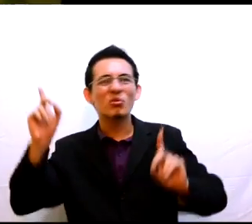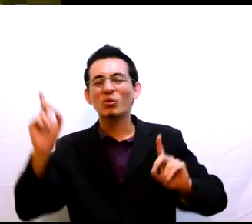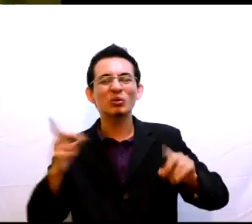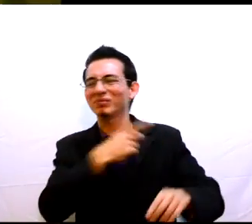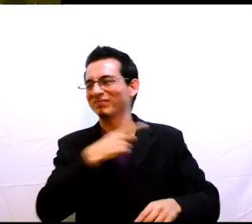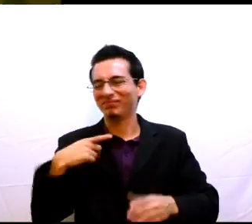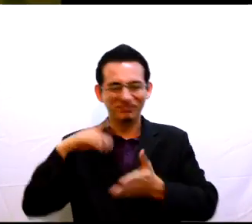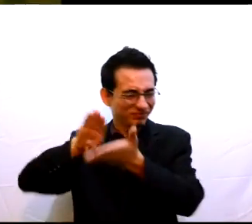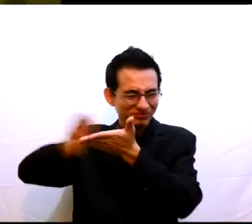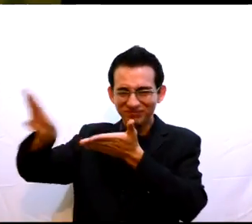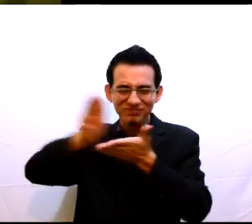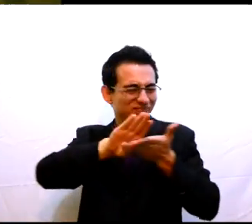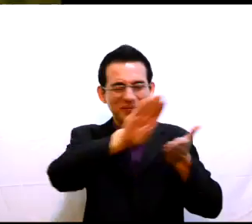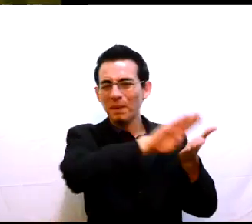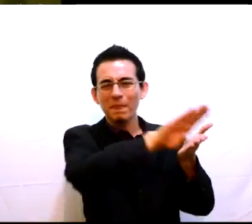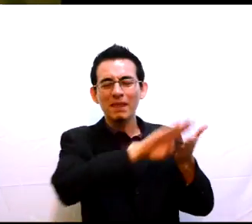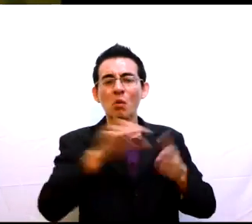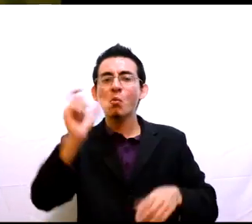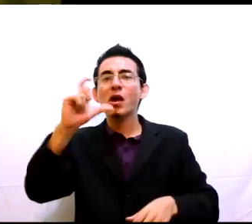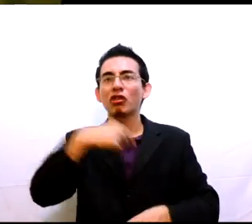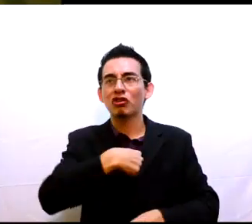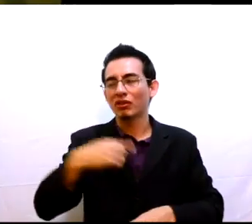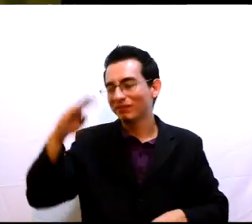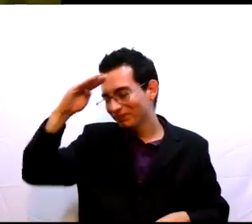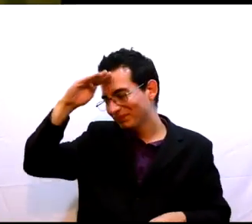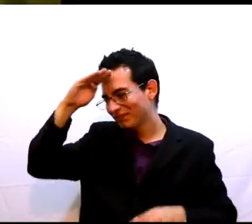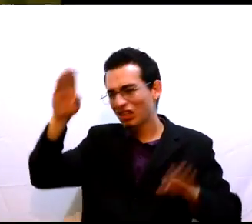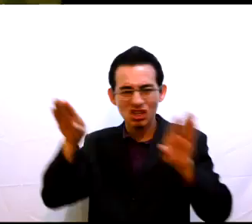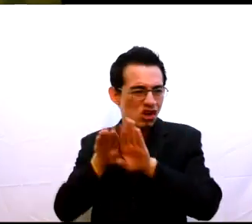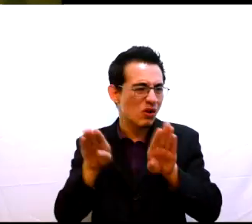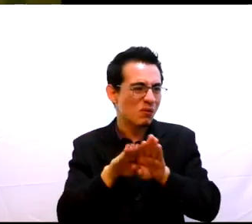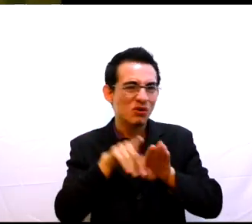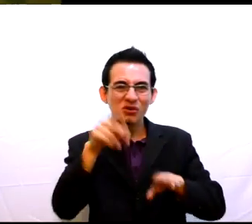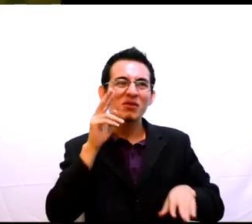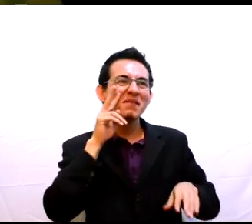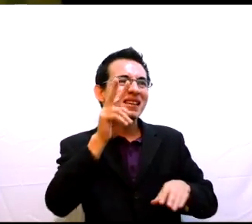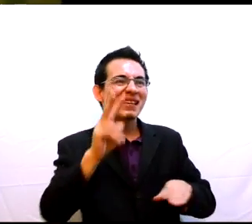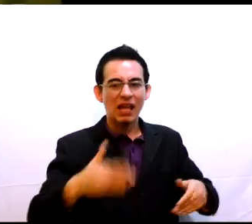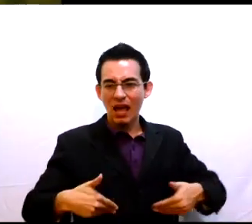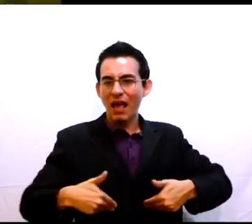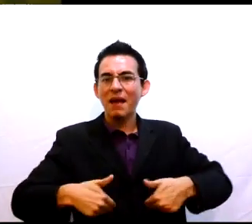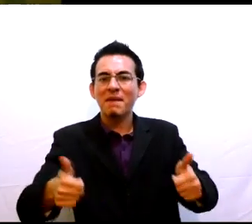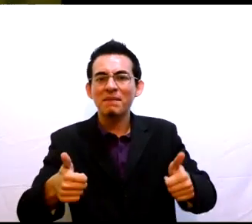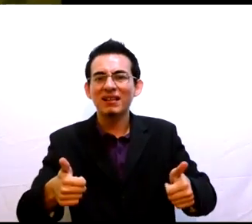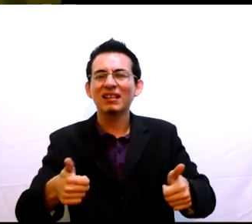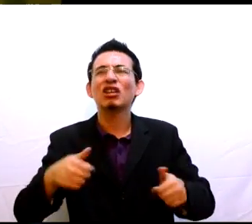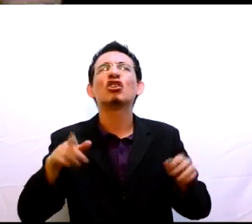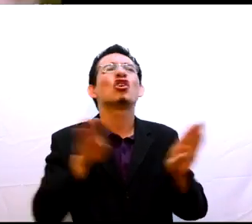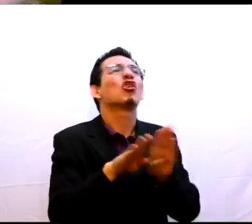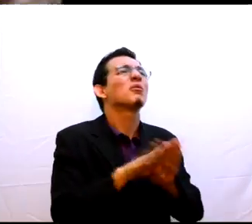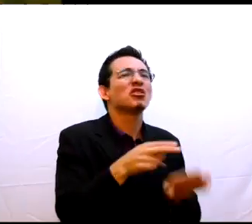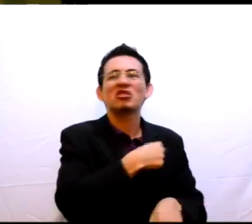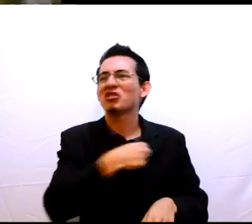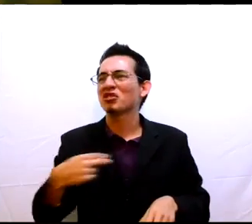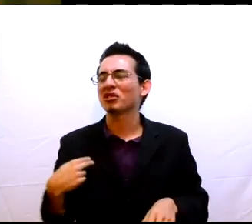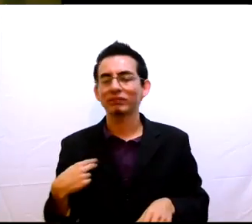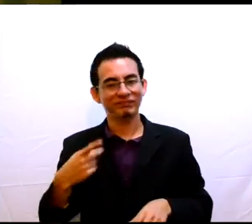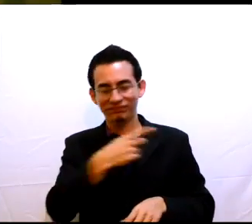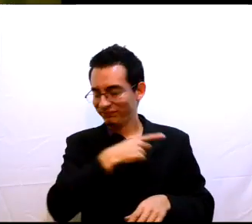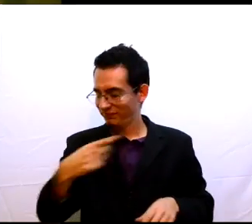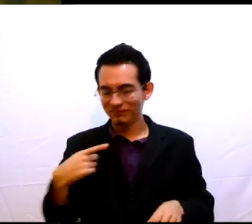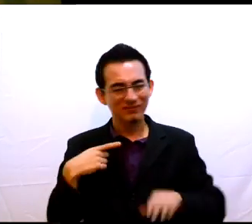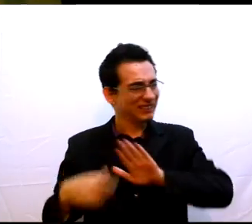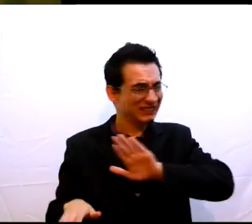porque cuando me vieron desnudo cuando ustedes tenían y cuando me vieron con hambre señor pero nosotros no cuanto no lo